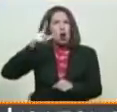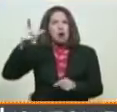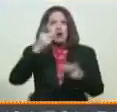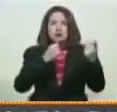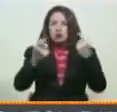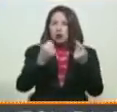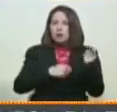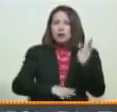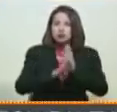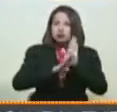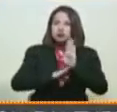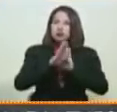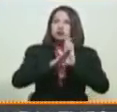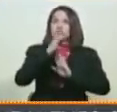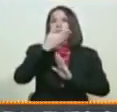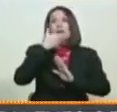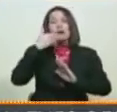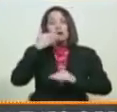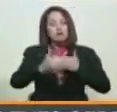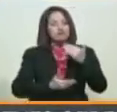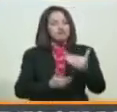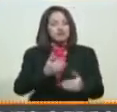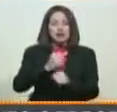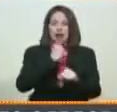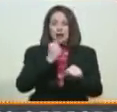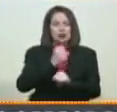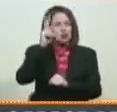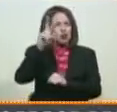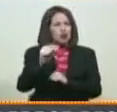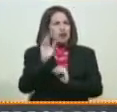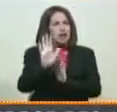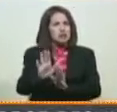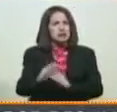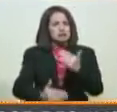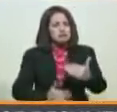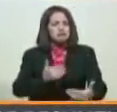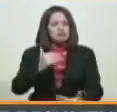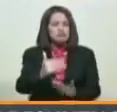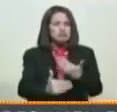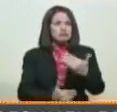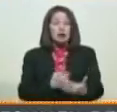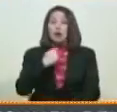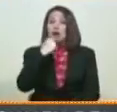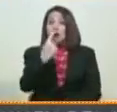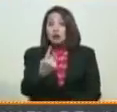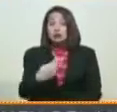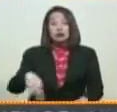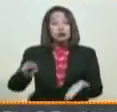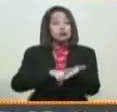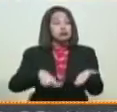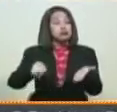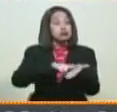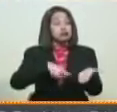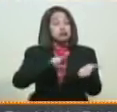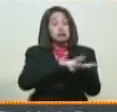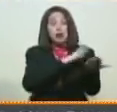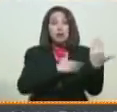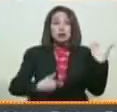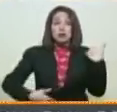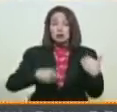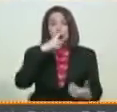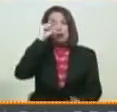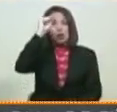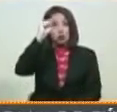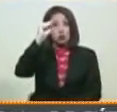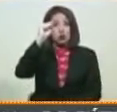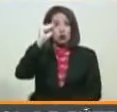económica, una nueva lógica, no una economía aérea, como lo ha dicho y lo ha mencionado reiterativamente el presidente Nicolás Maduro. Es